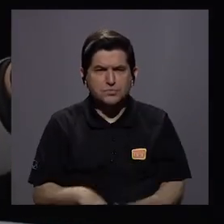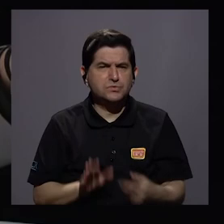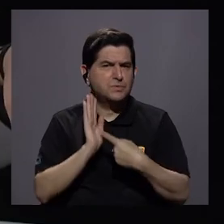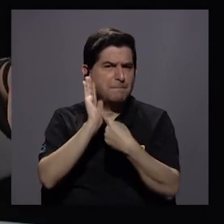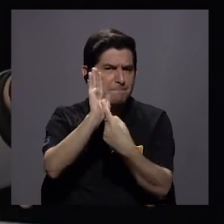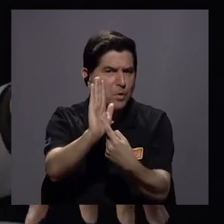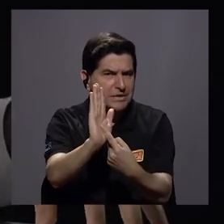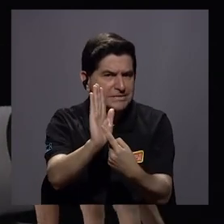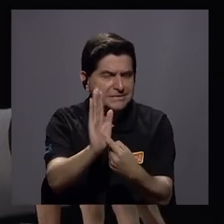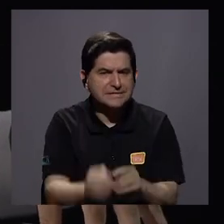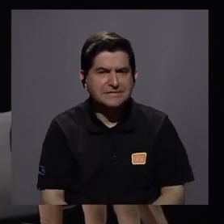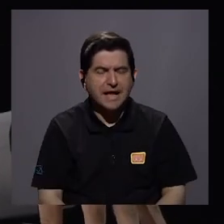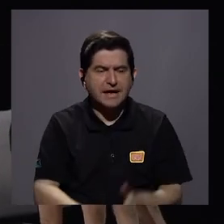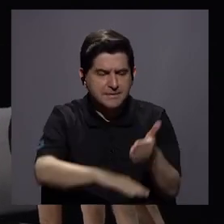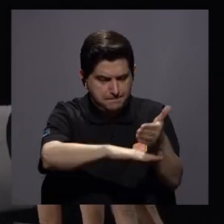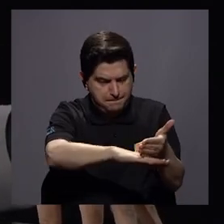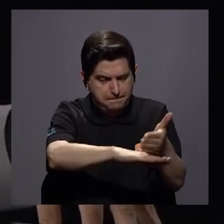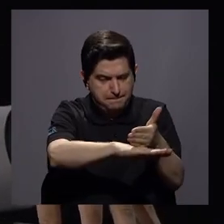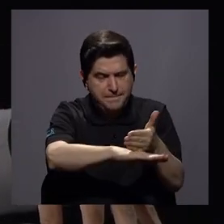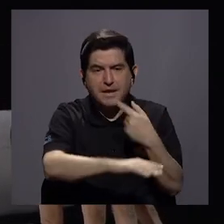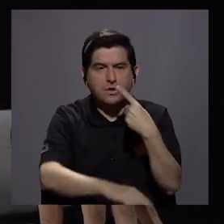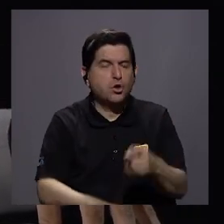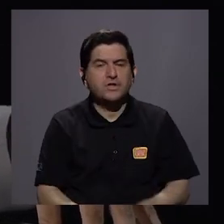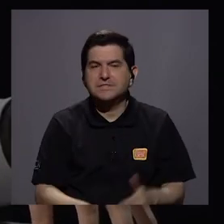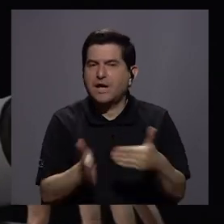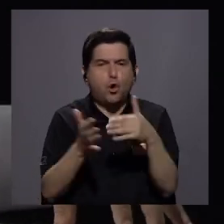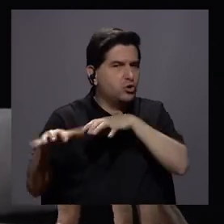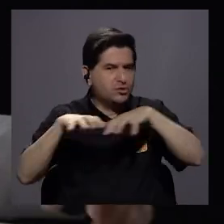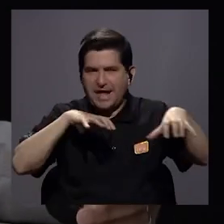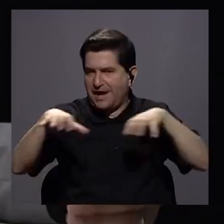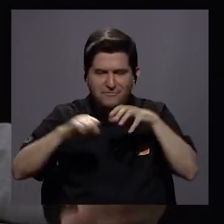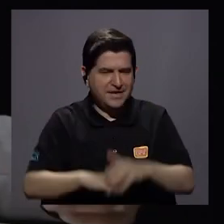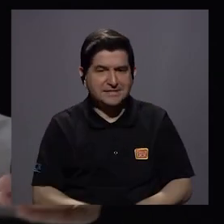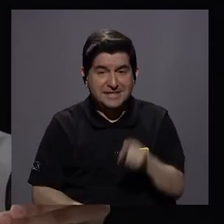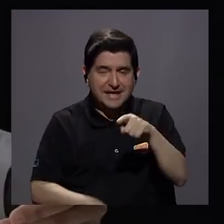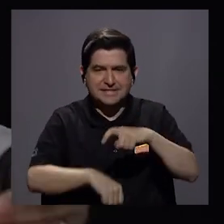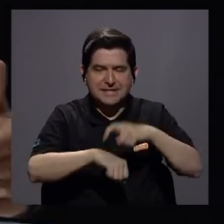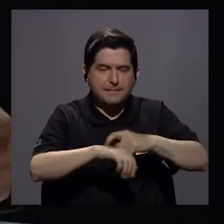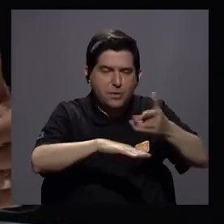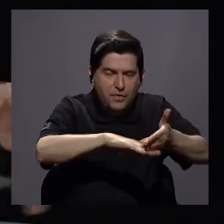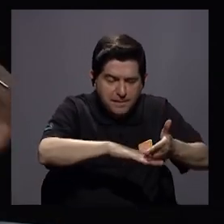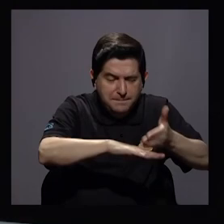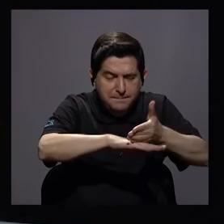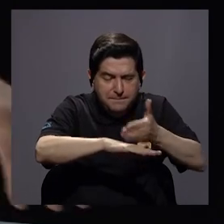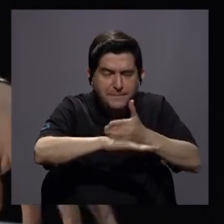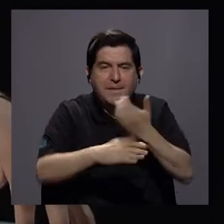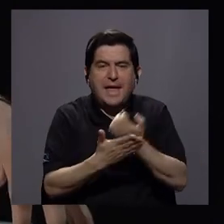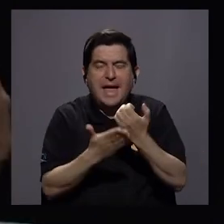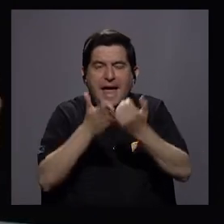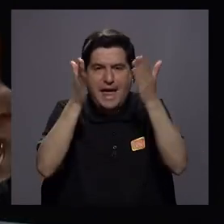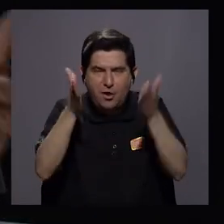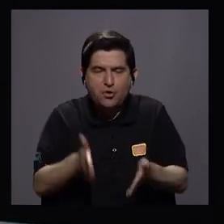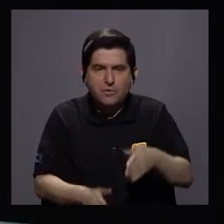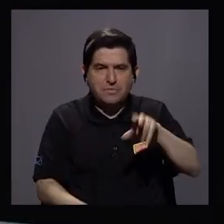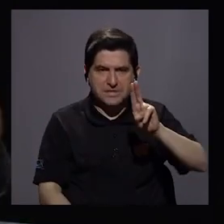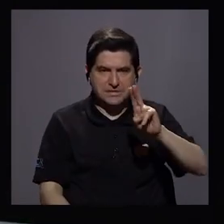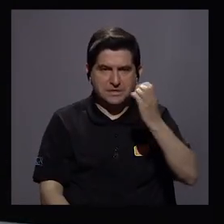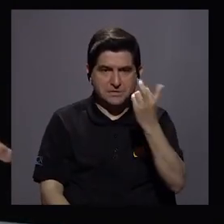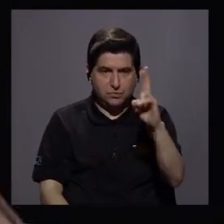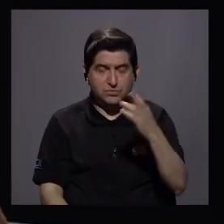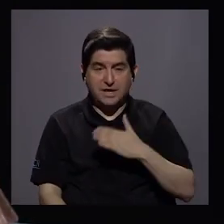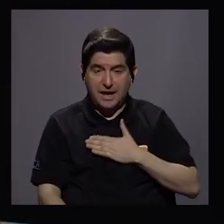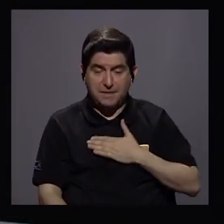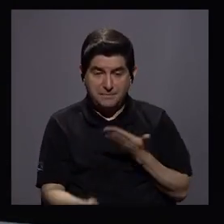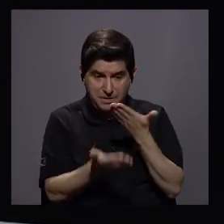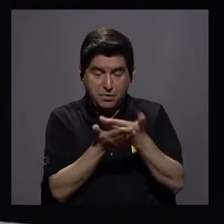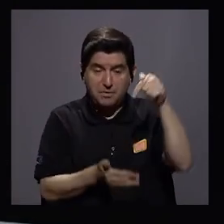es recuperación, usted no dice reactivación, y en ese periodo de recuperación, que es algo que los economistas de la Universidad de Costa Rica me han venido a